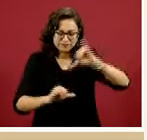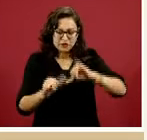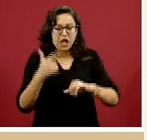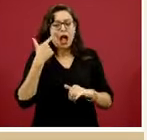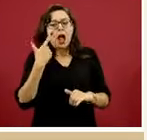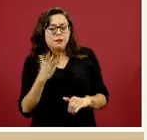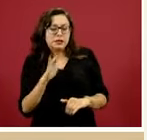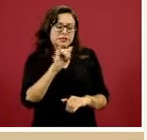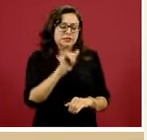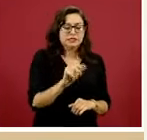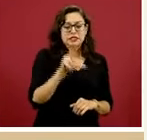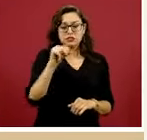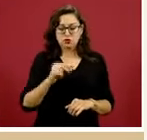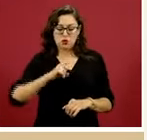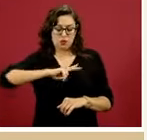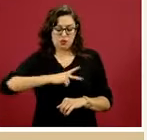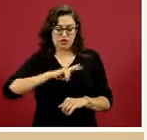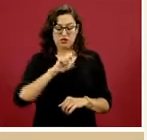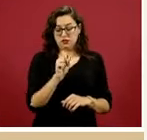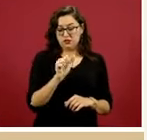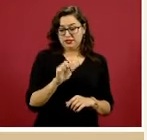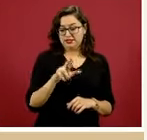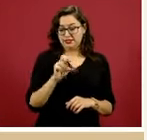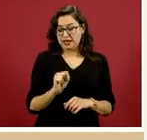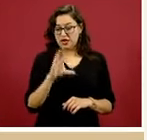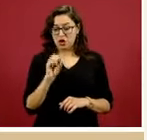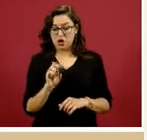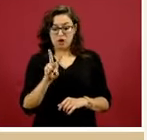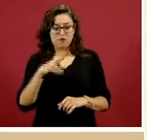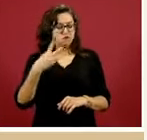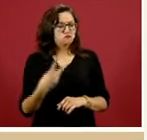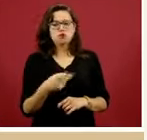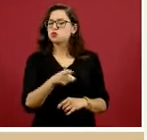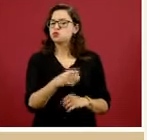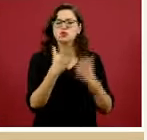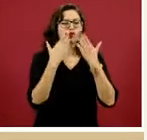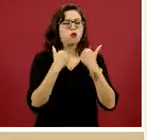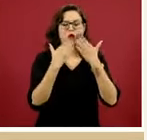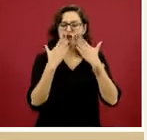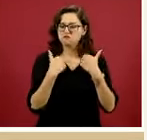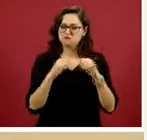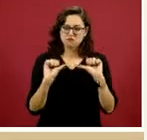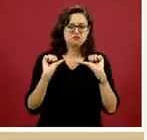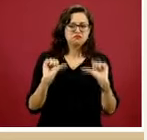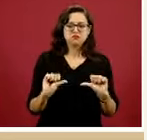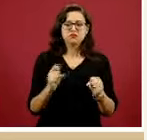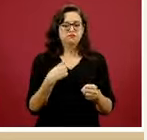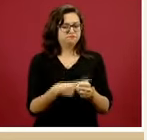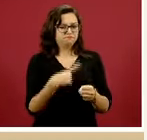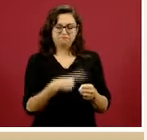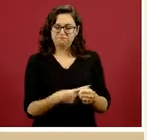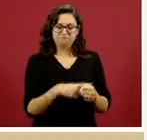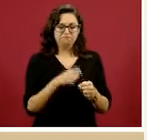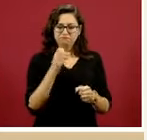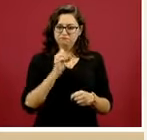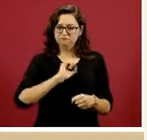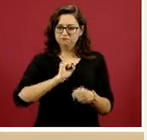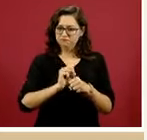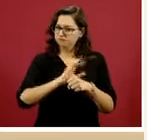para detectar el virus SARS-CoV-2 salieron como negativos, y en el color anaranjado o café